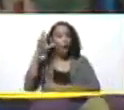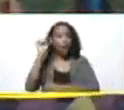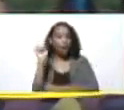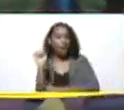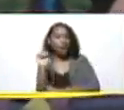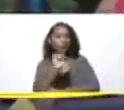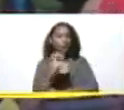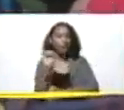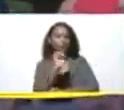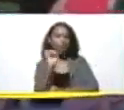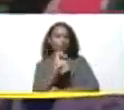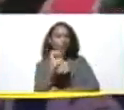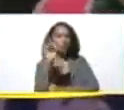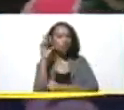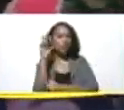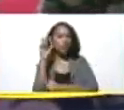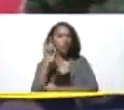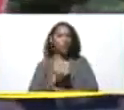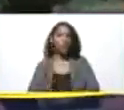vehículos,